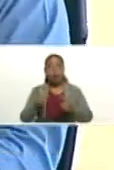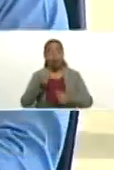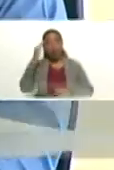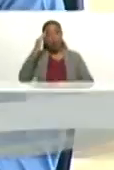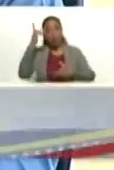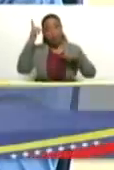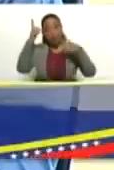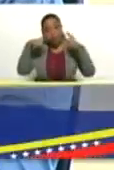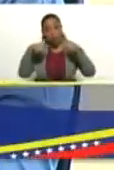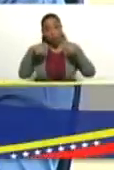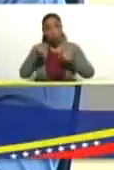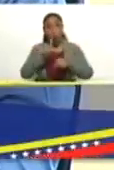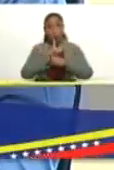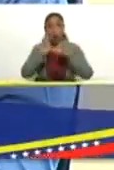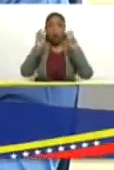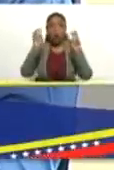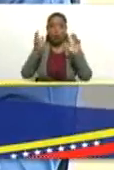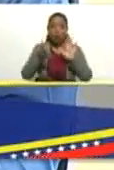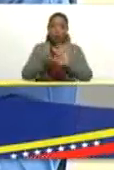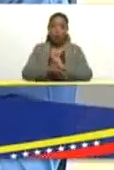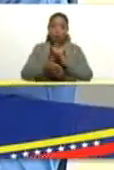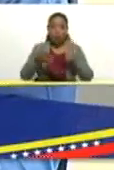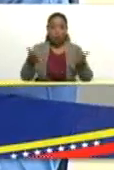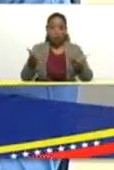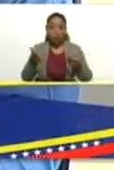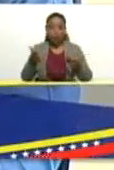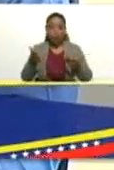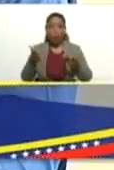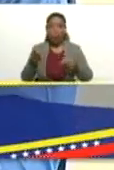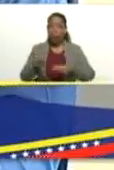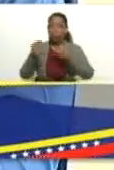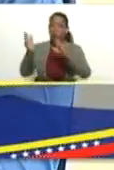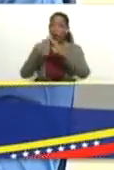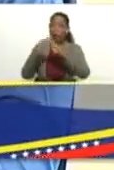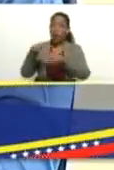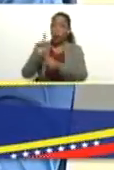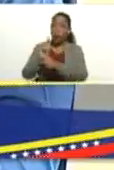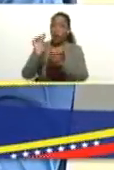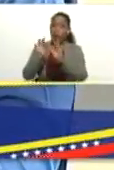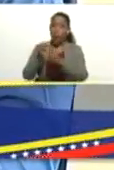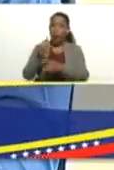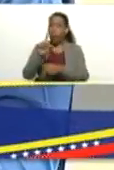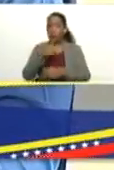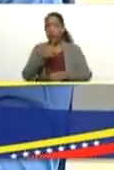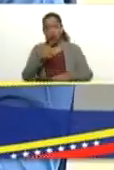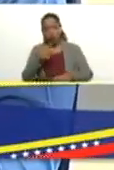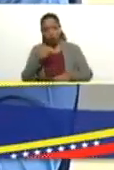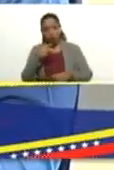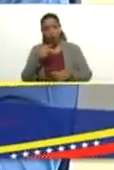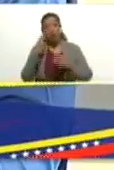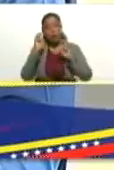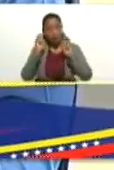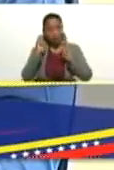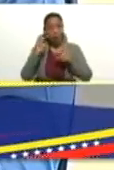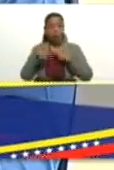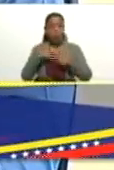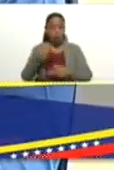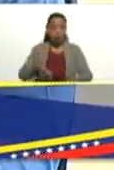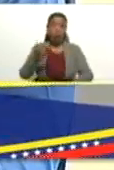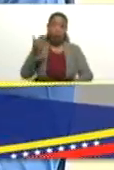trata solo de darle una pared y un techo a una familia, que por sí solo es un hecho revolucionario importante. Se trata de